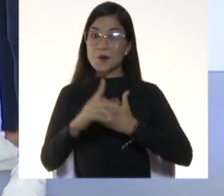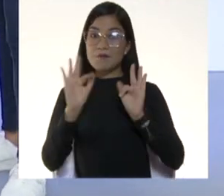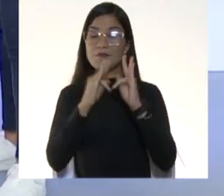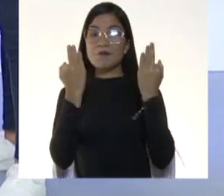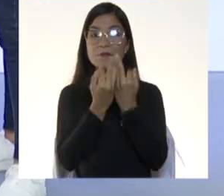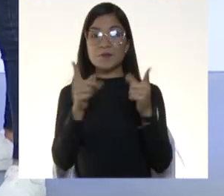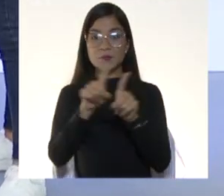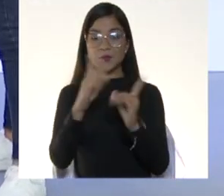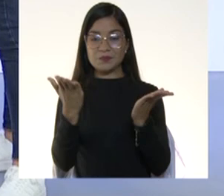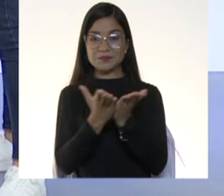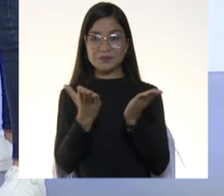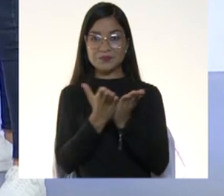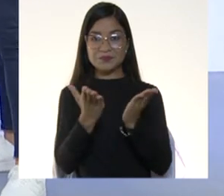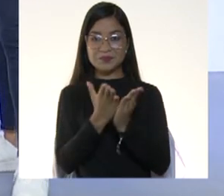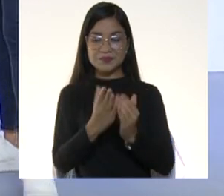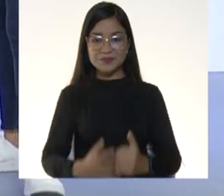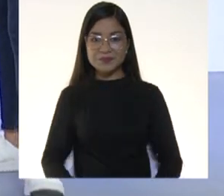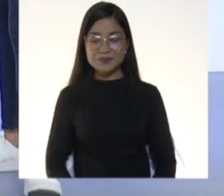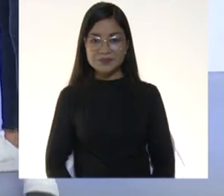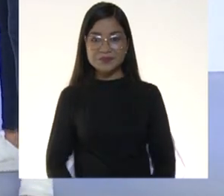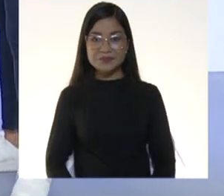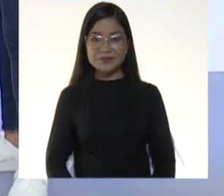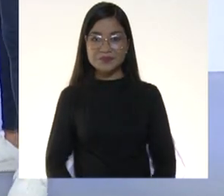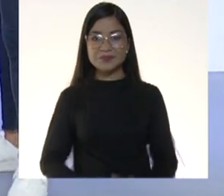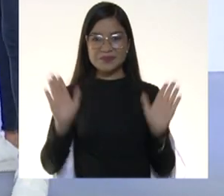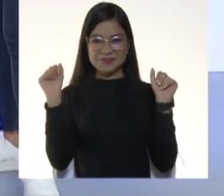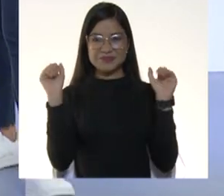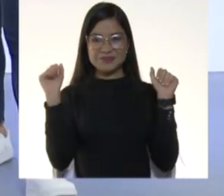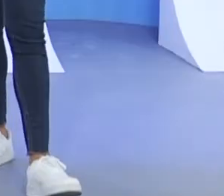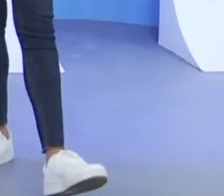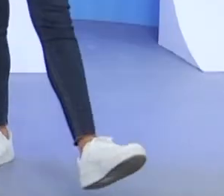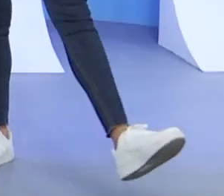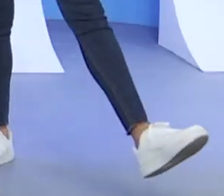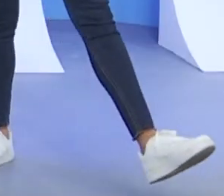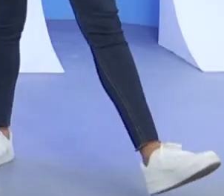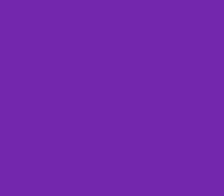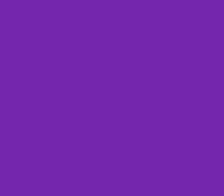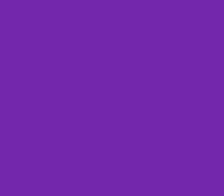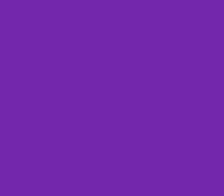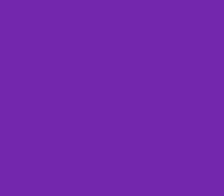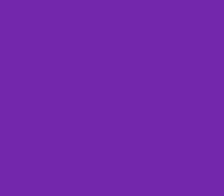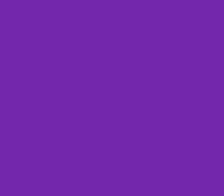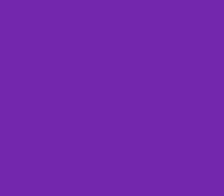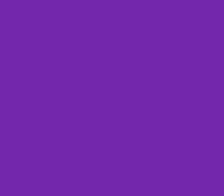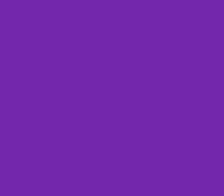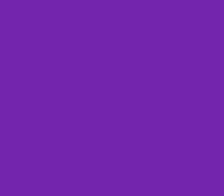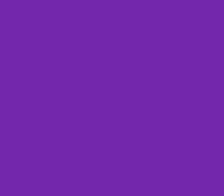su programa, Cada Familia, una escuela. Chao, hasta mañana.